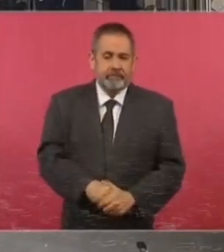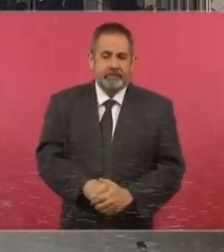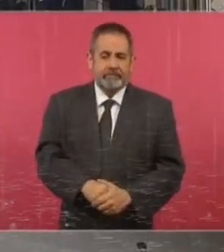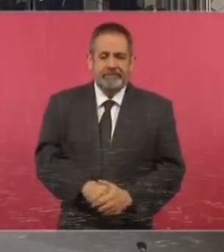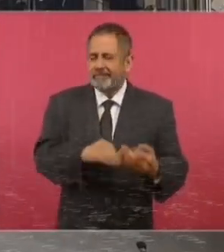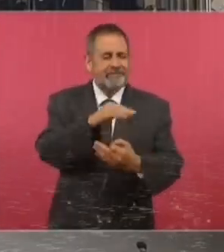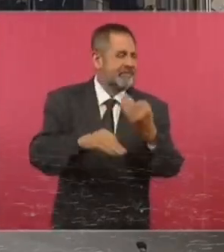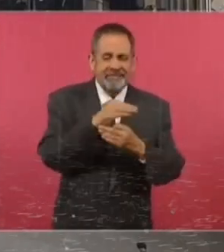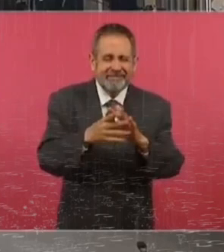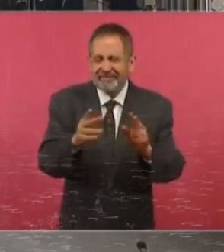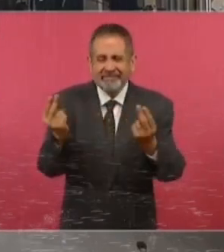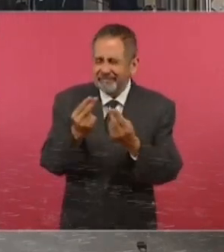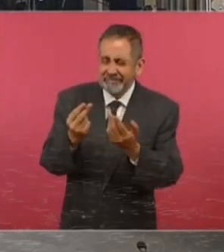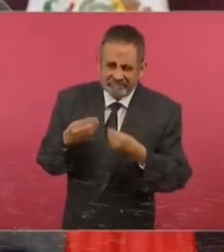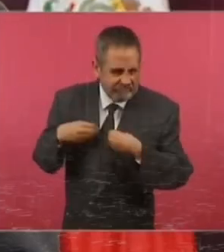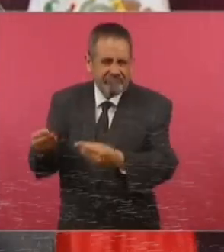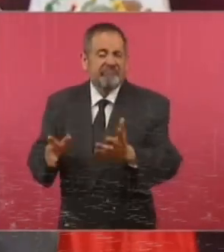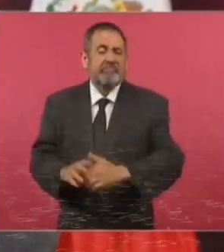Todo lo que se requiera.